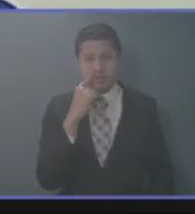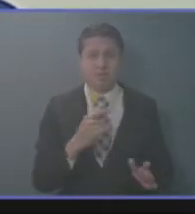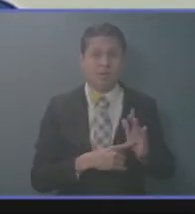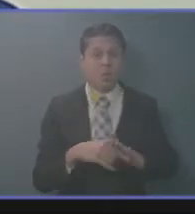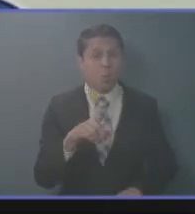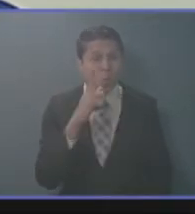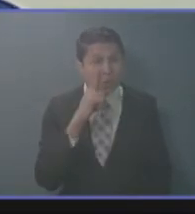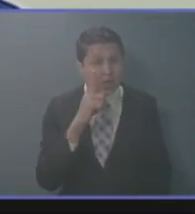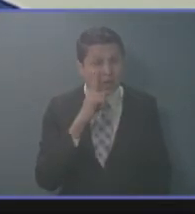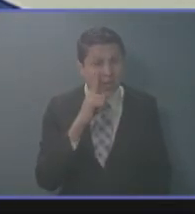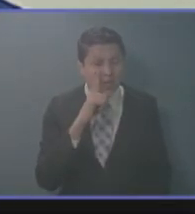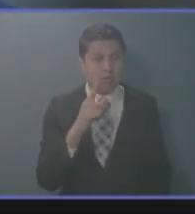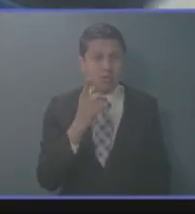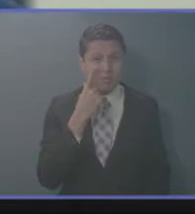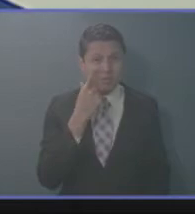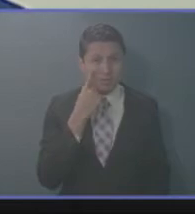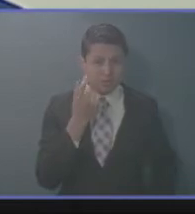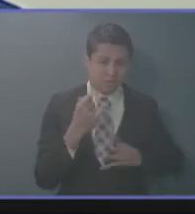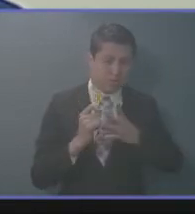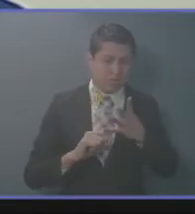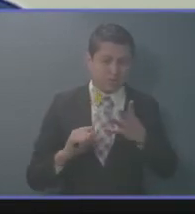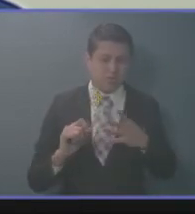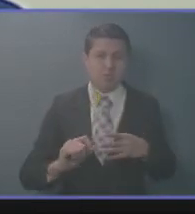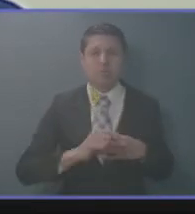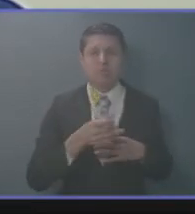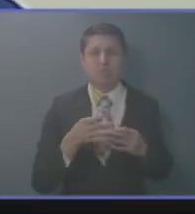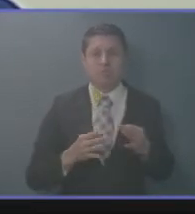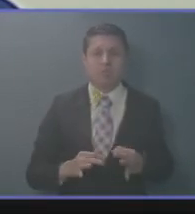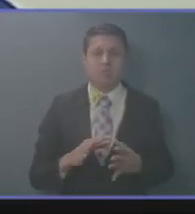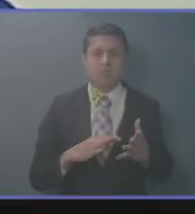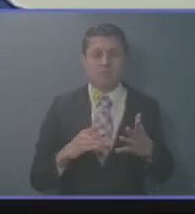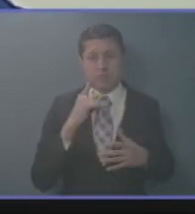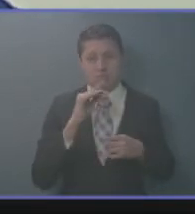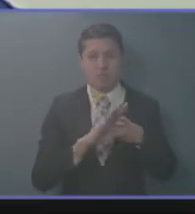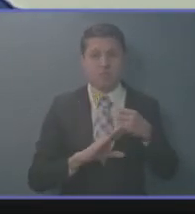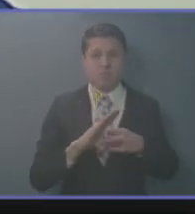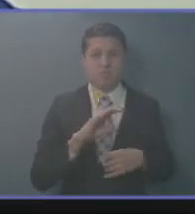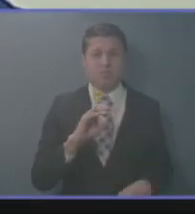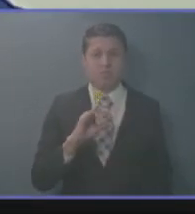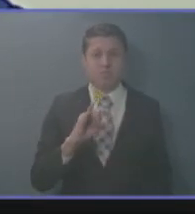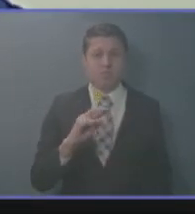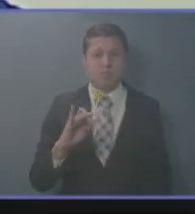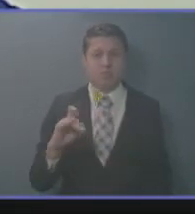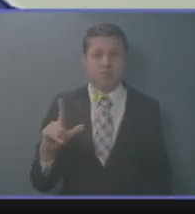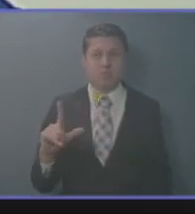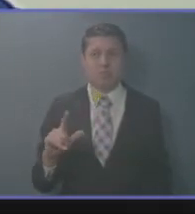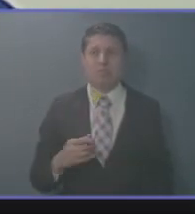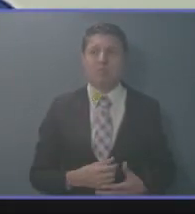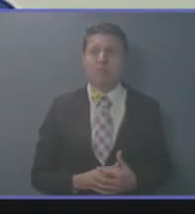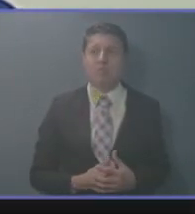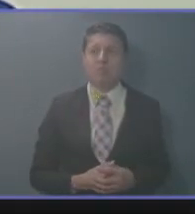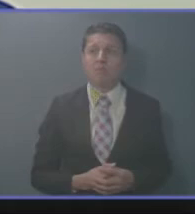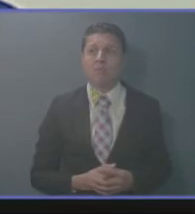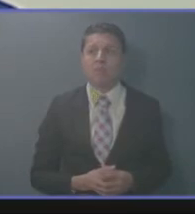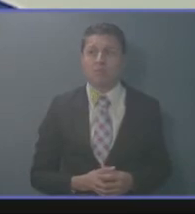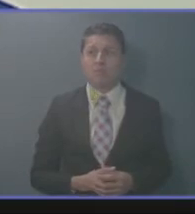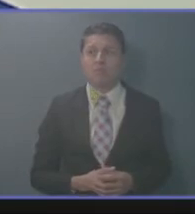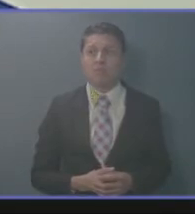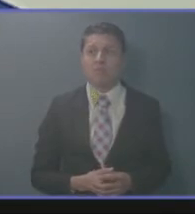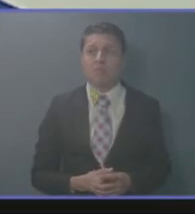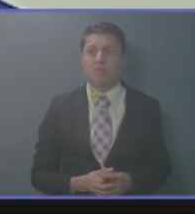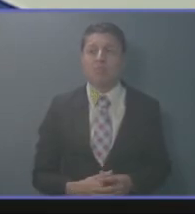previa evaluación y resolución de la Dirección General de Protección Civil, prevención y mitigación